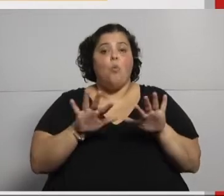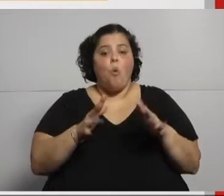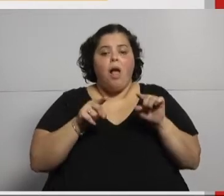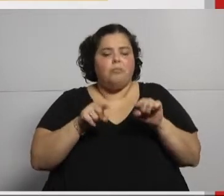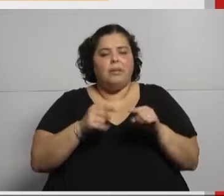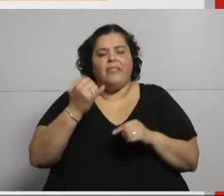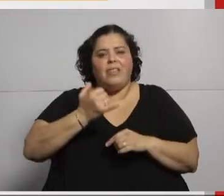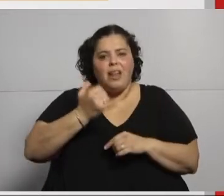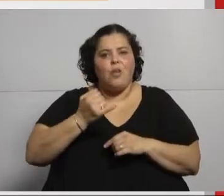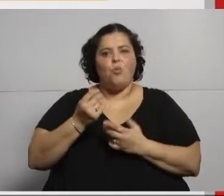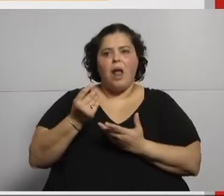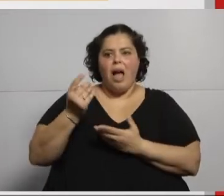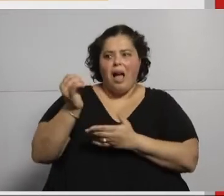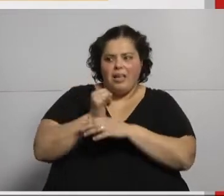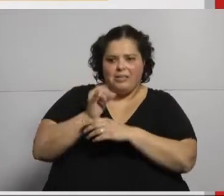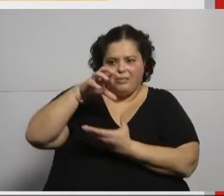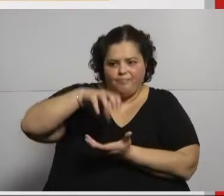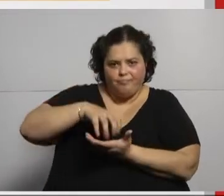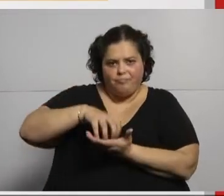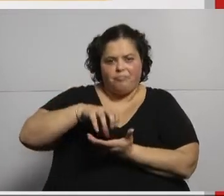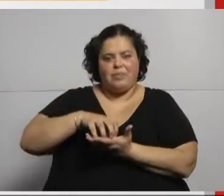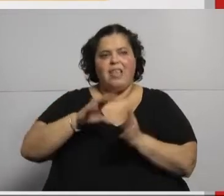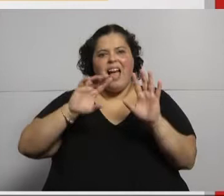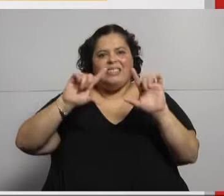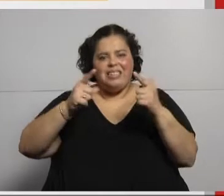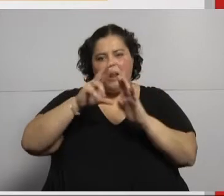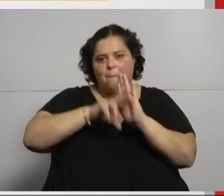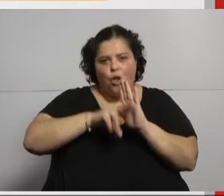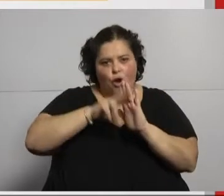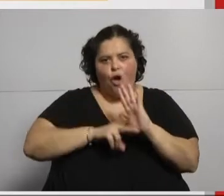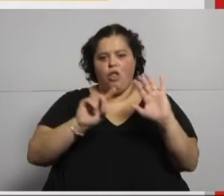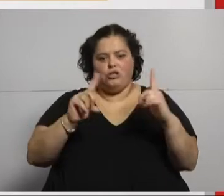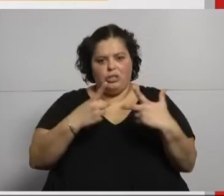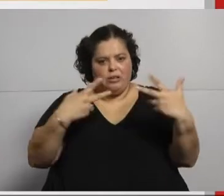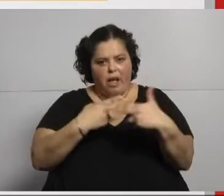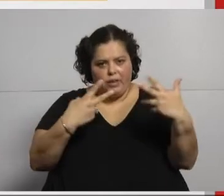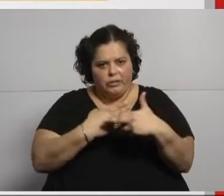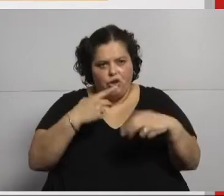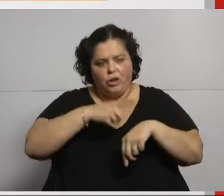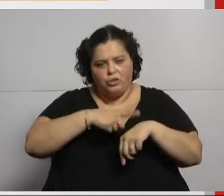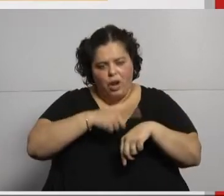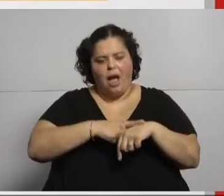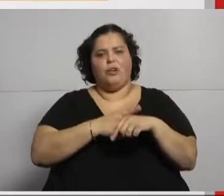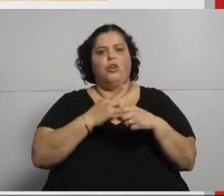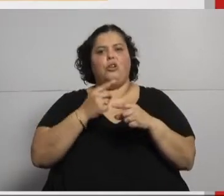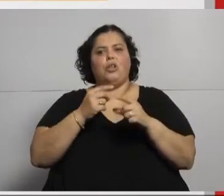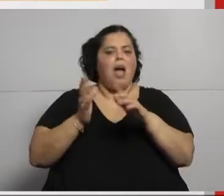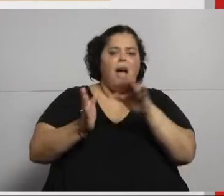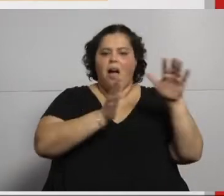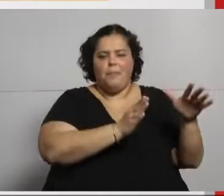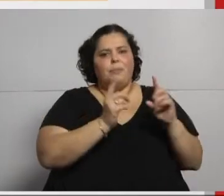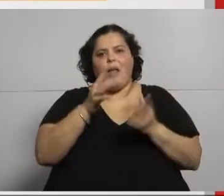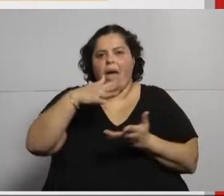sin protocolos exclusivos de atención presencial, sin que existan restricciones en horarios, más allá de los espacios y